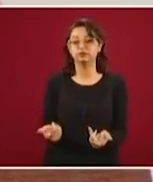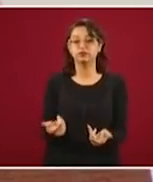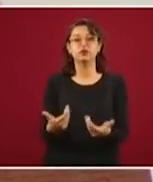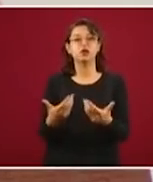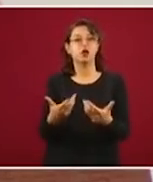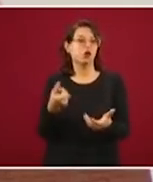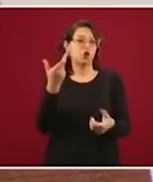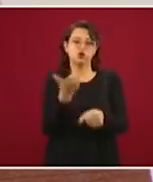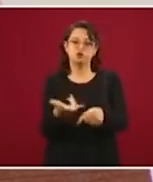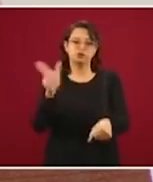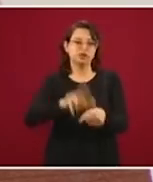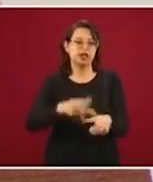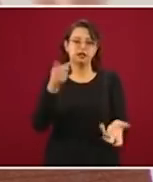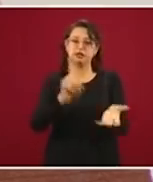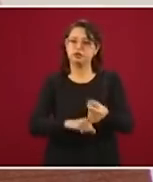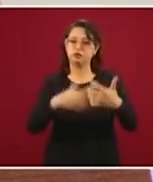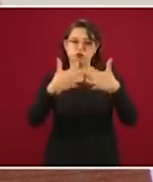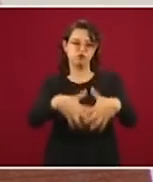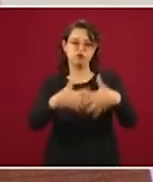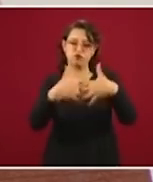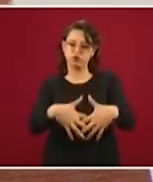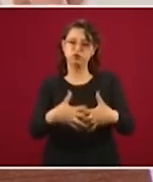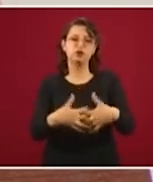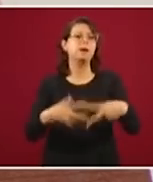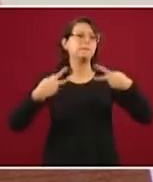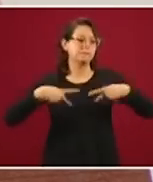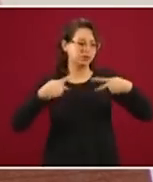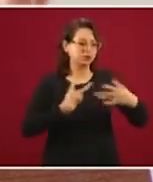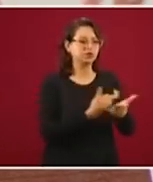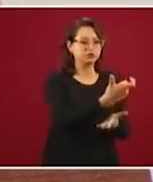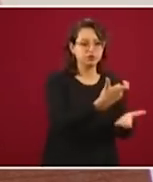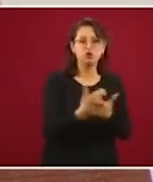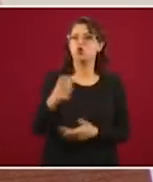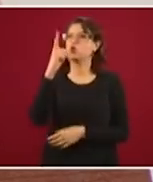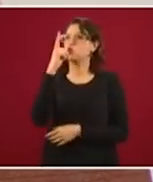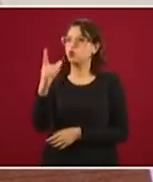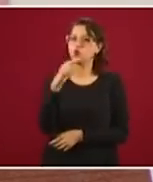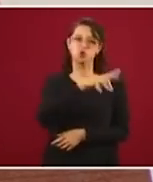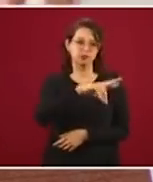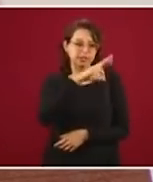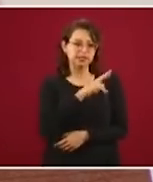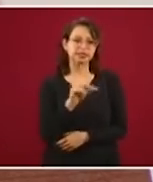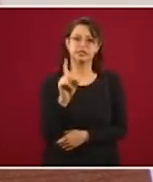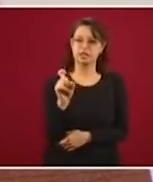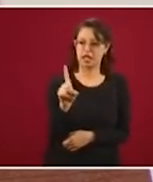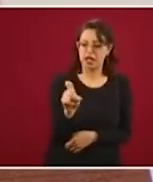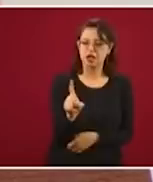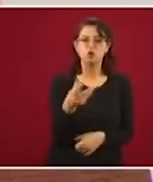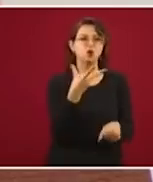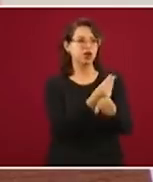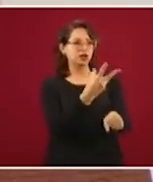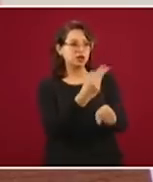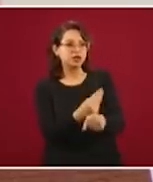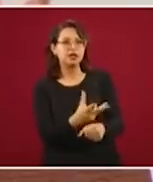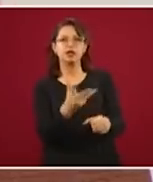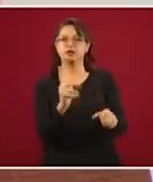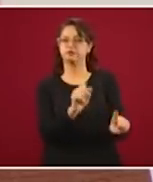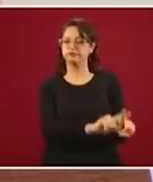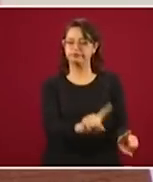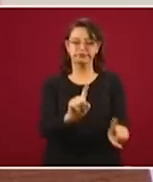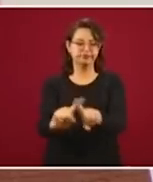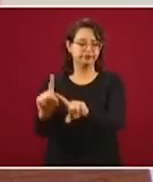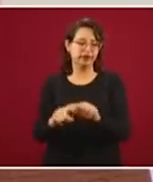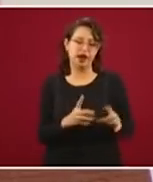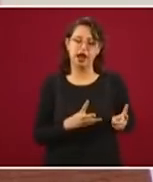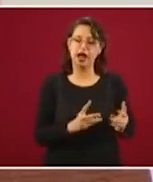de los hospitales. Desde luego, los salarios del personal, la luz, la renta, el agua, el mantenimiento de las instalaciones,